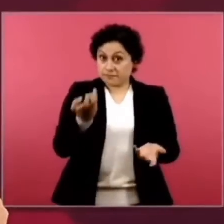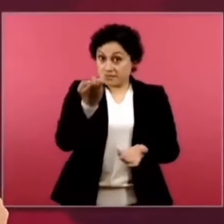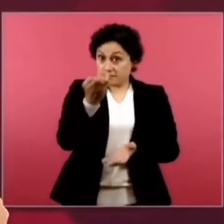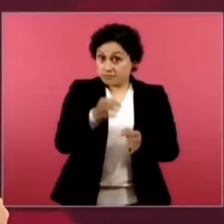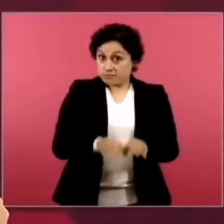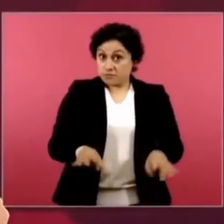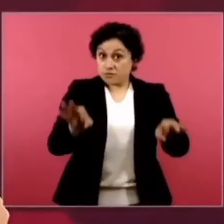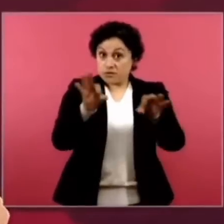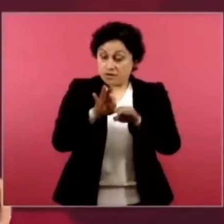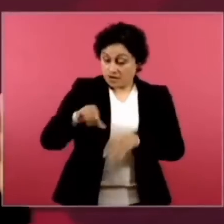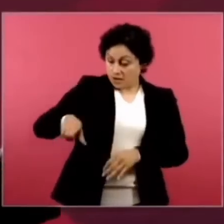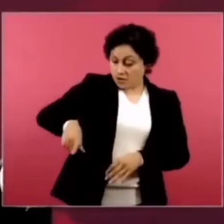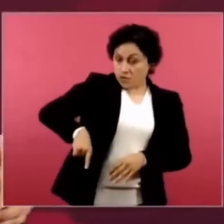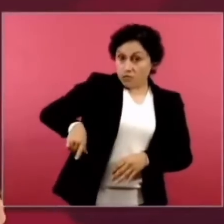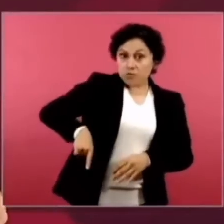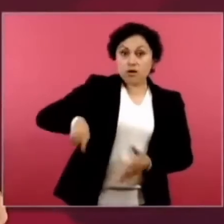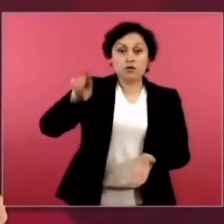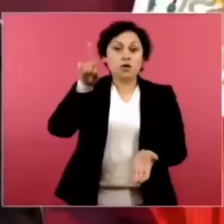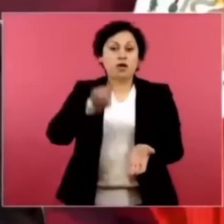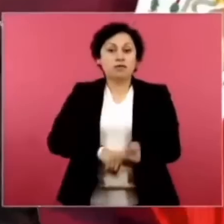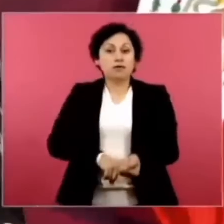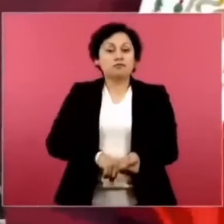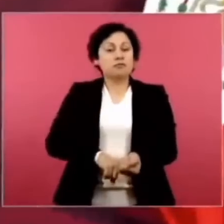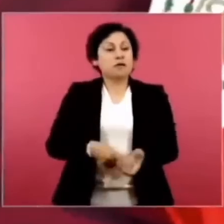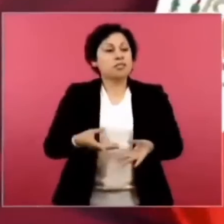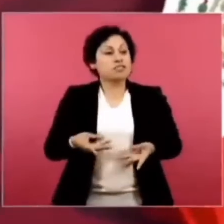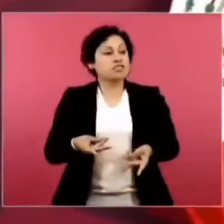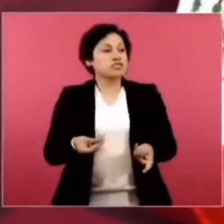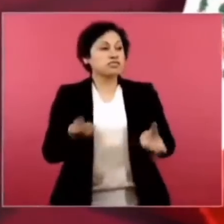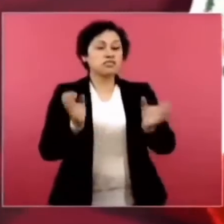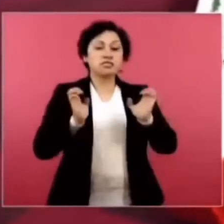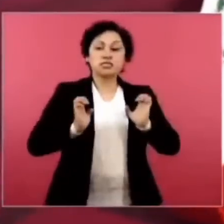porque se gobierna con austeridad,